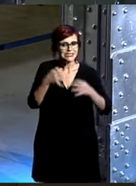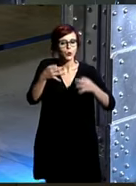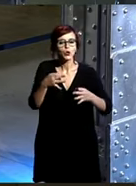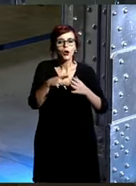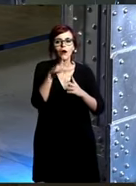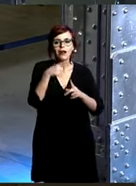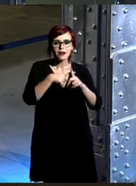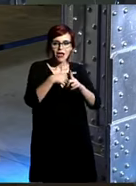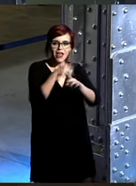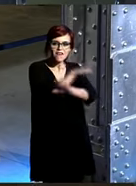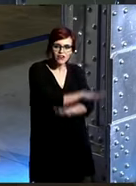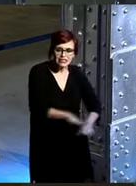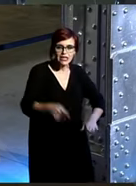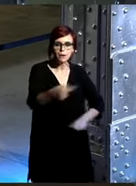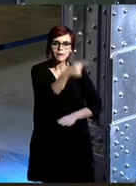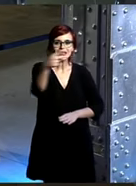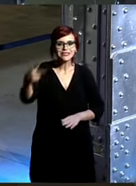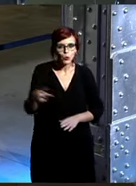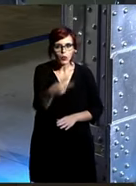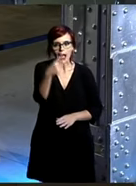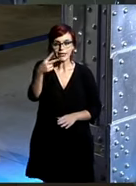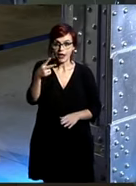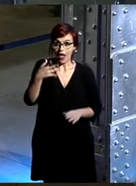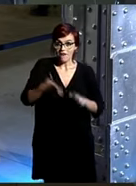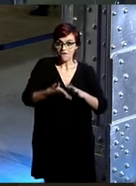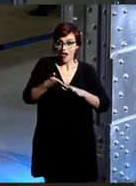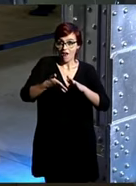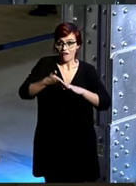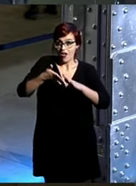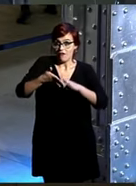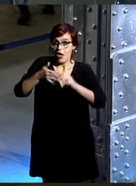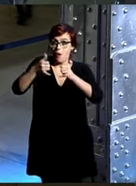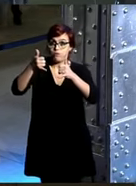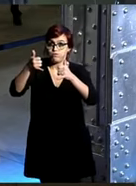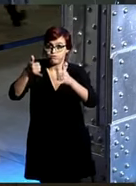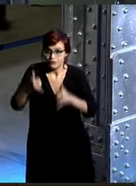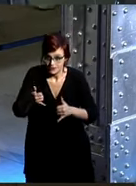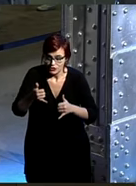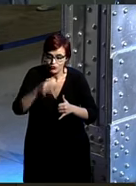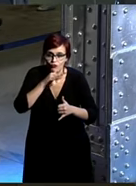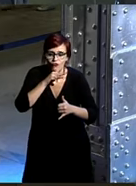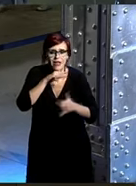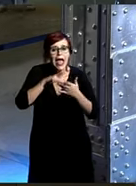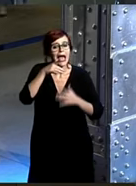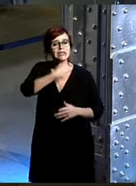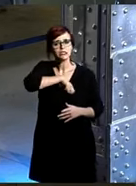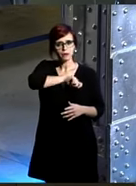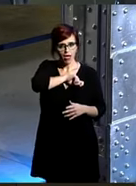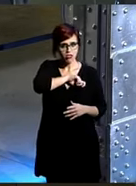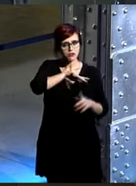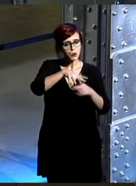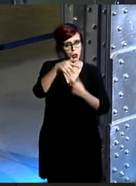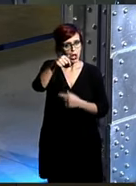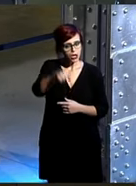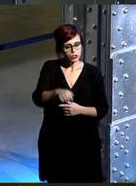en infantil, en primaria, en secundaria, parece como que está a punto de llegar, ¿no? En España este año ha habido